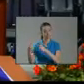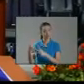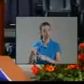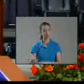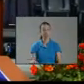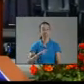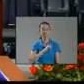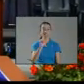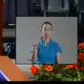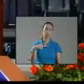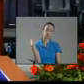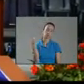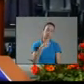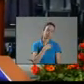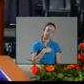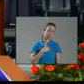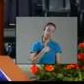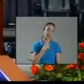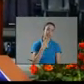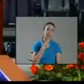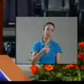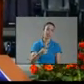4 veces más.